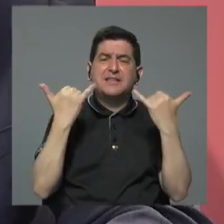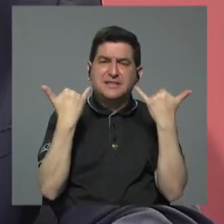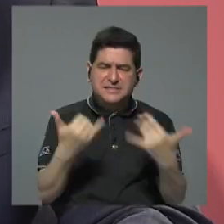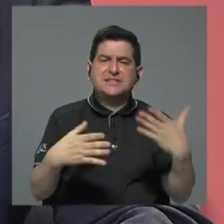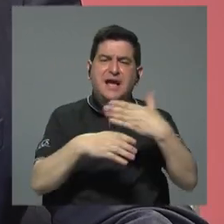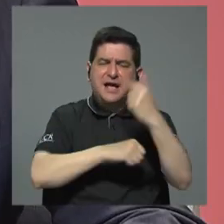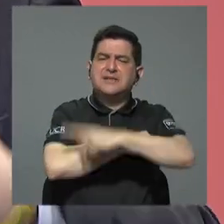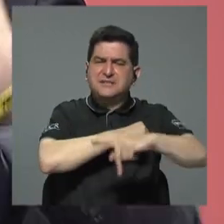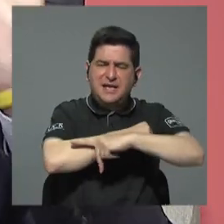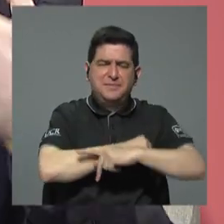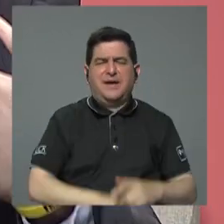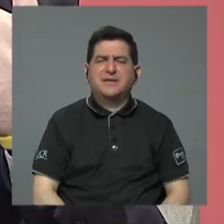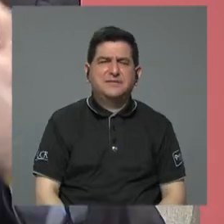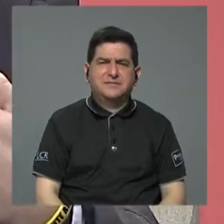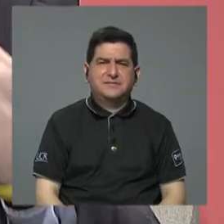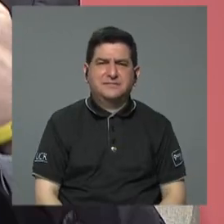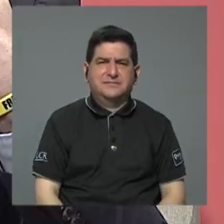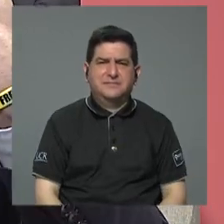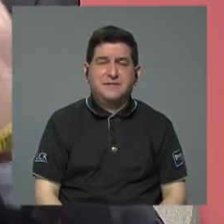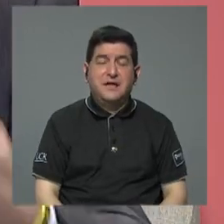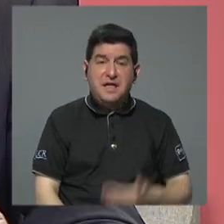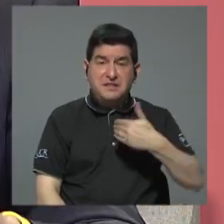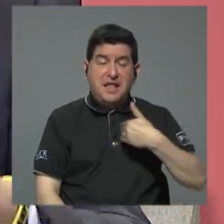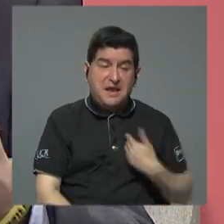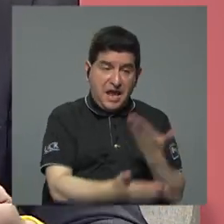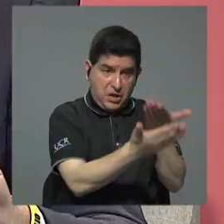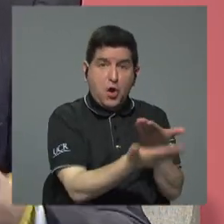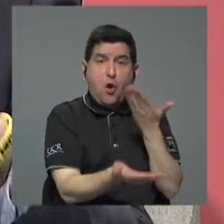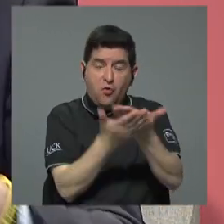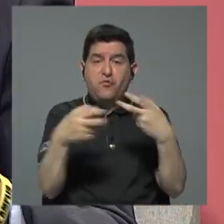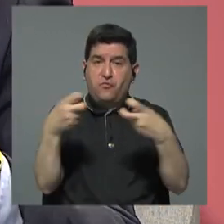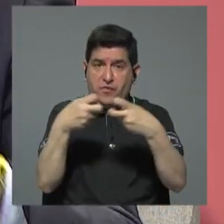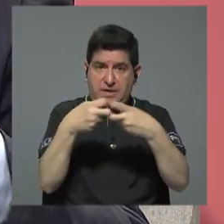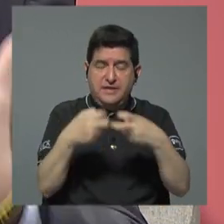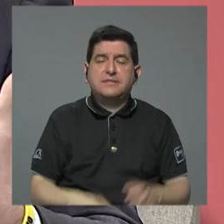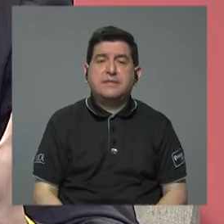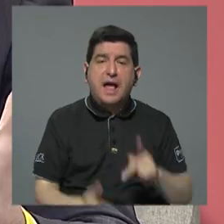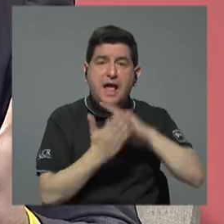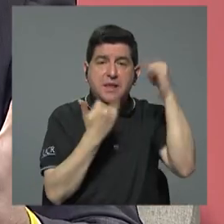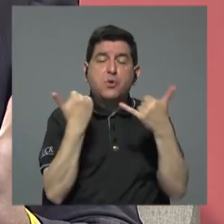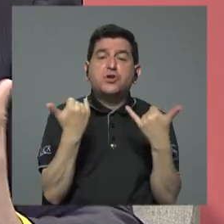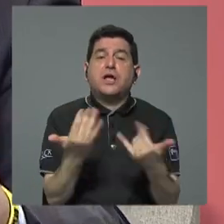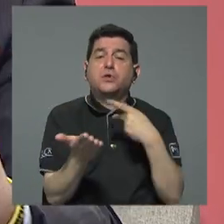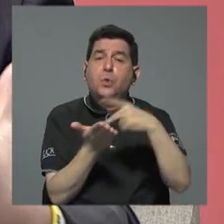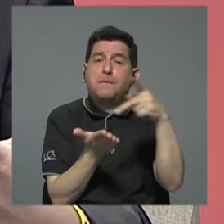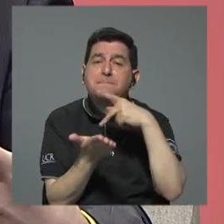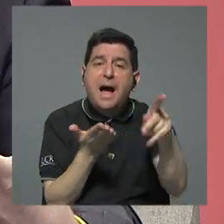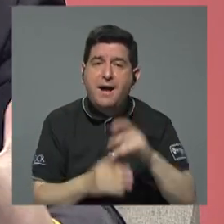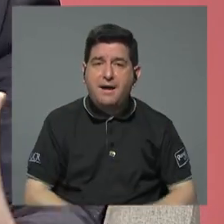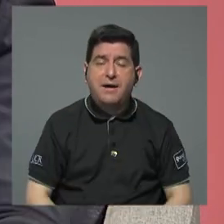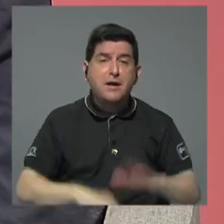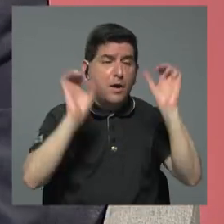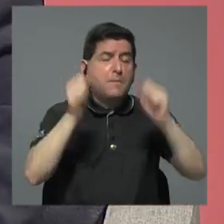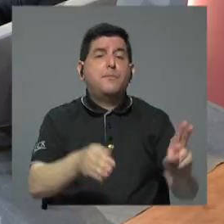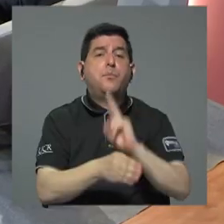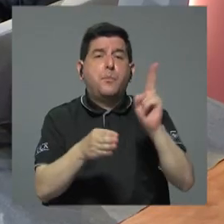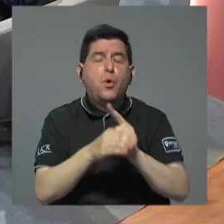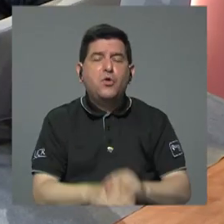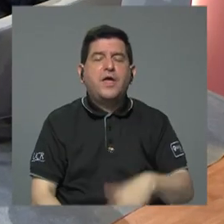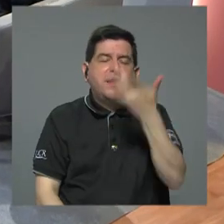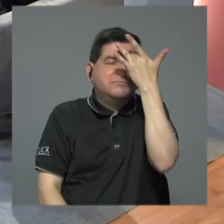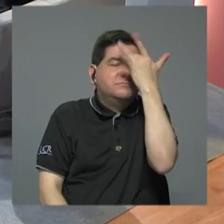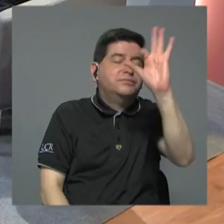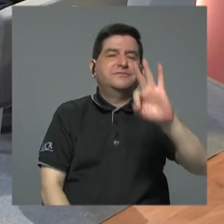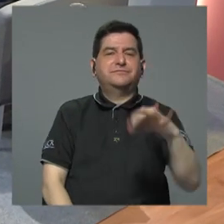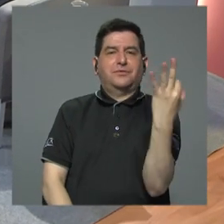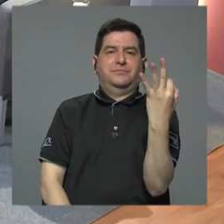unos. Entonces vamos a tener una oferta eléctrica de proyectos que ya hemos pagado, que se pueden usar